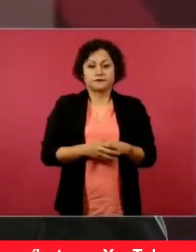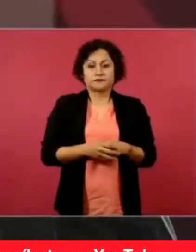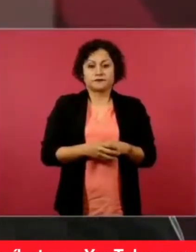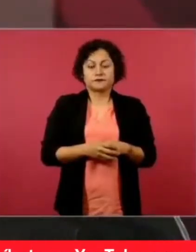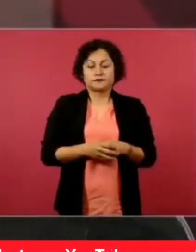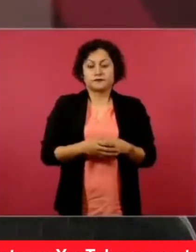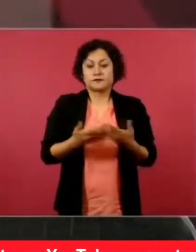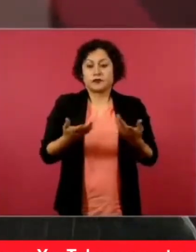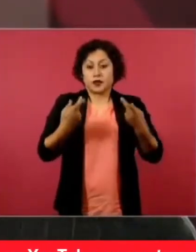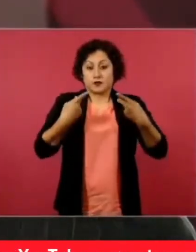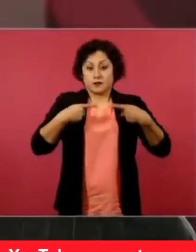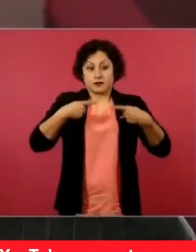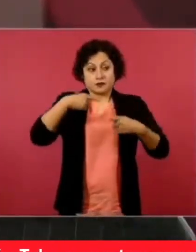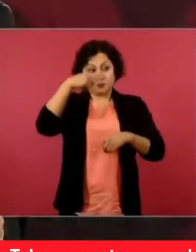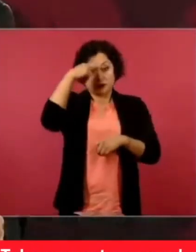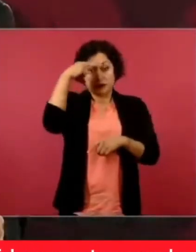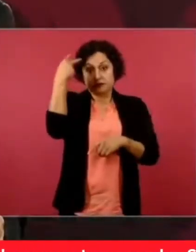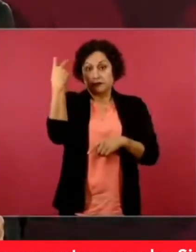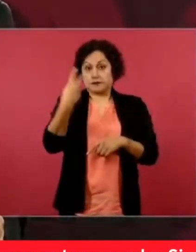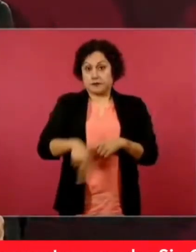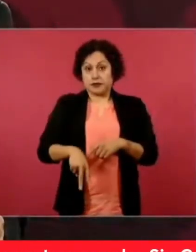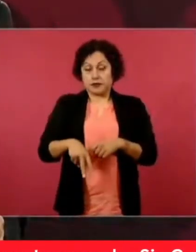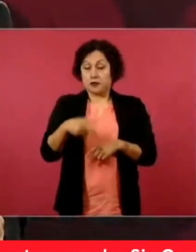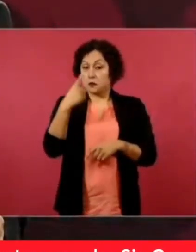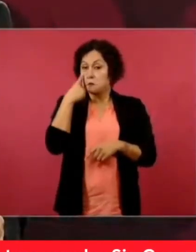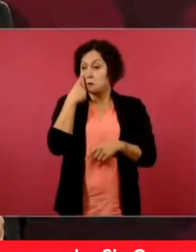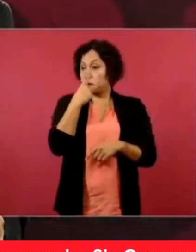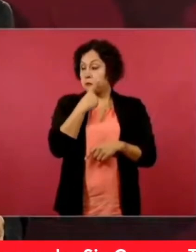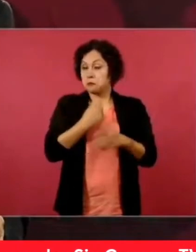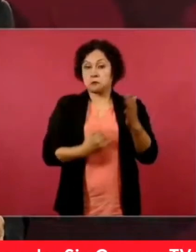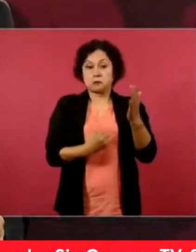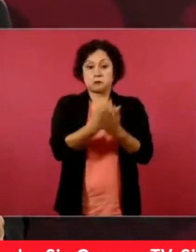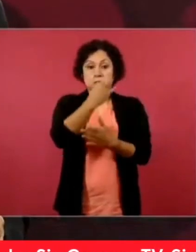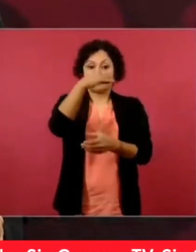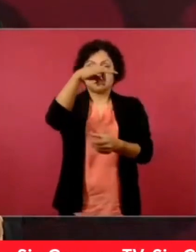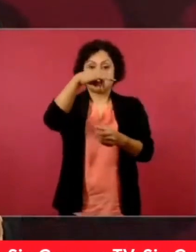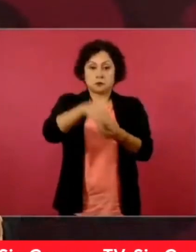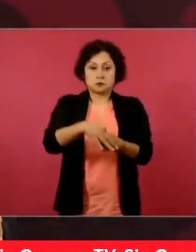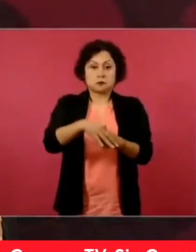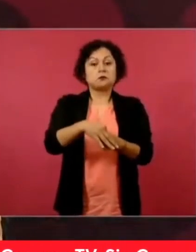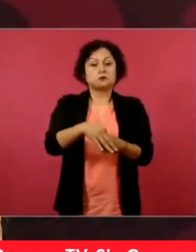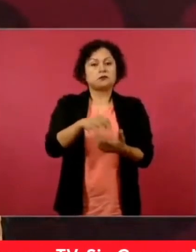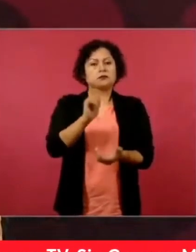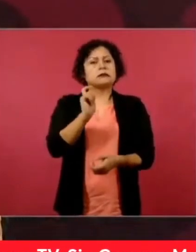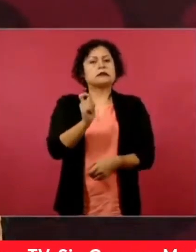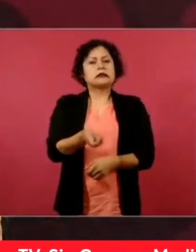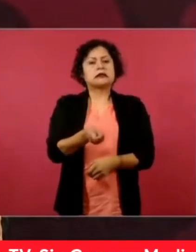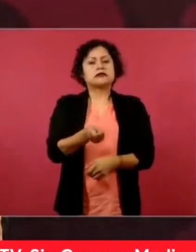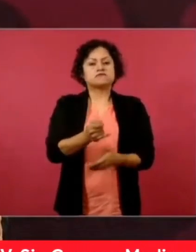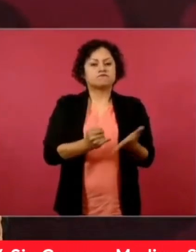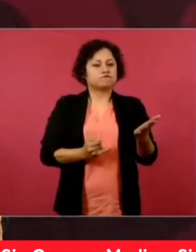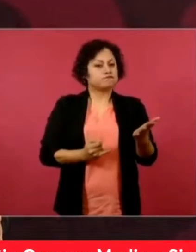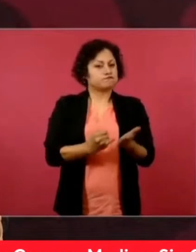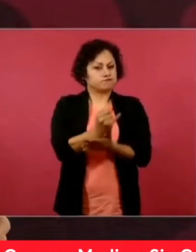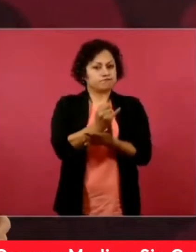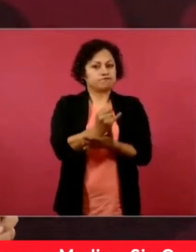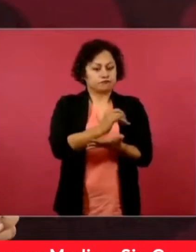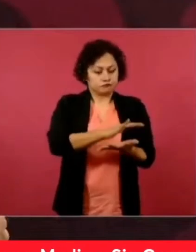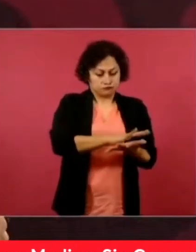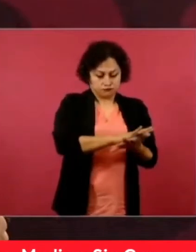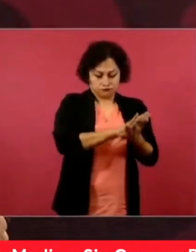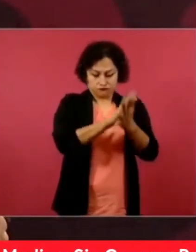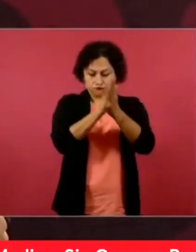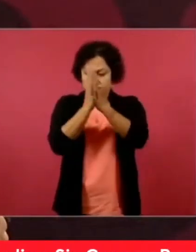votó por la transformación, por continuar con la transformación,